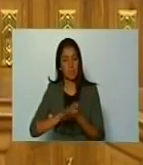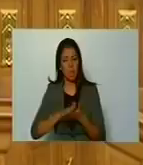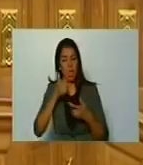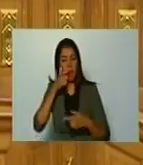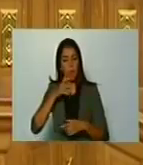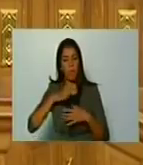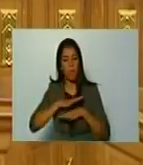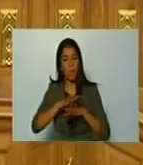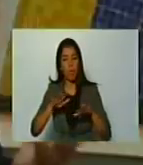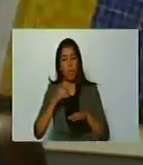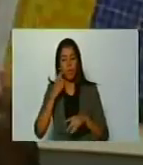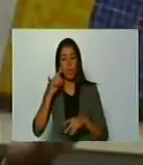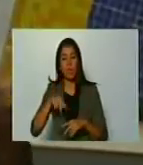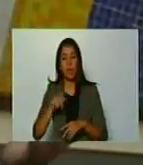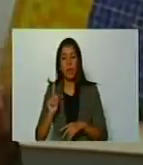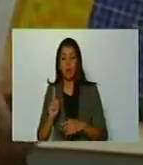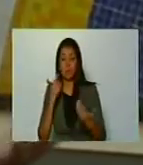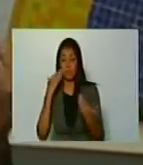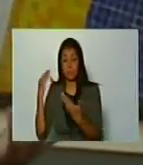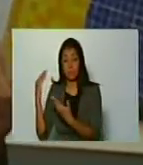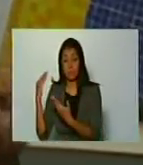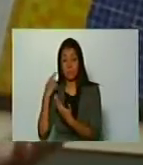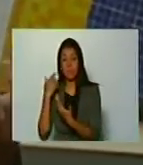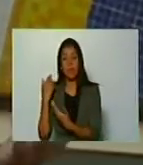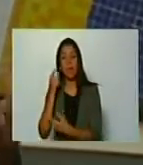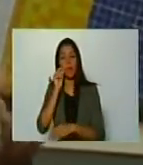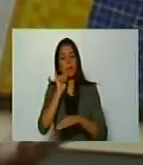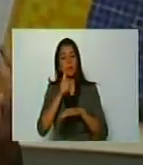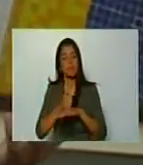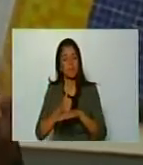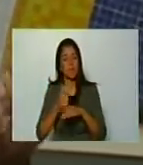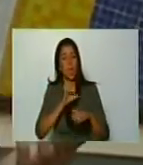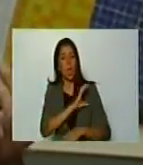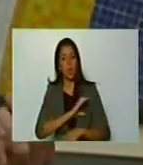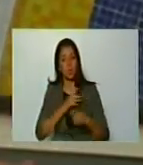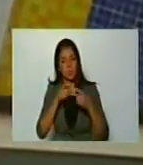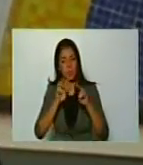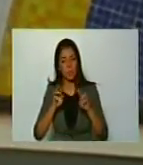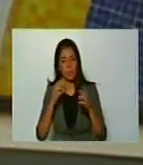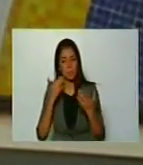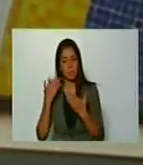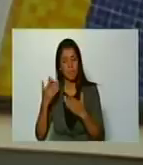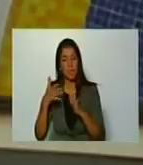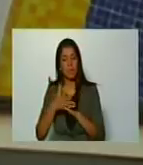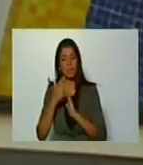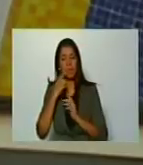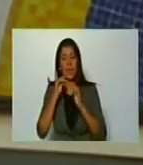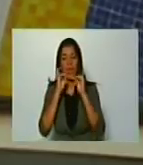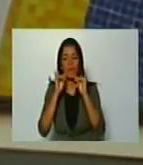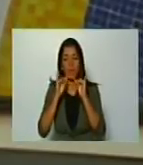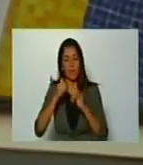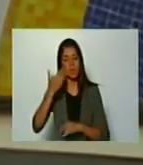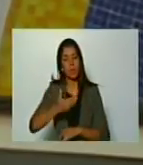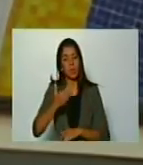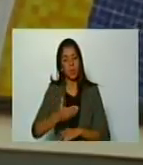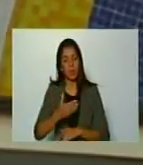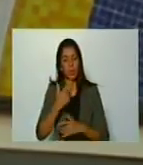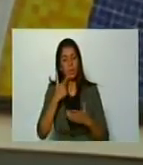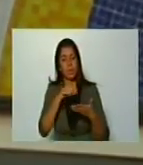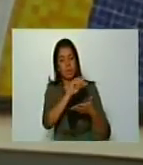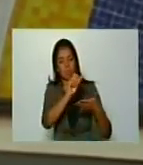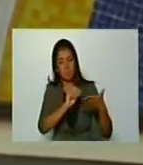Larry DeBoe, y a su equipo de trabajo, quienes darán información relevante vinculada justamente a la